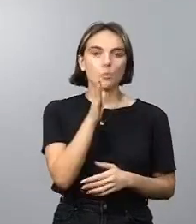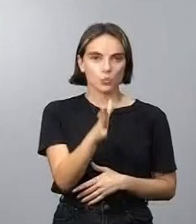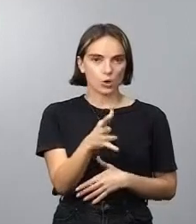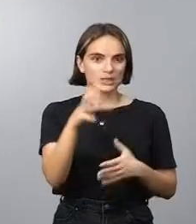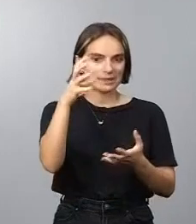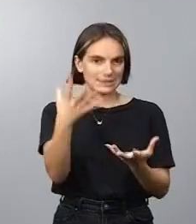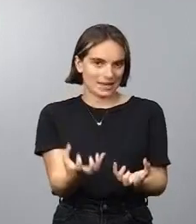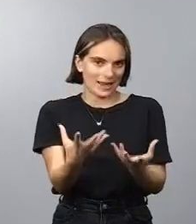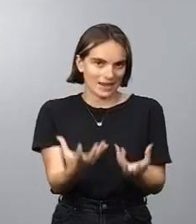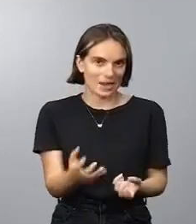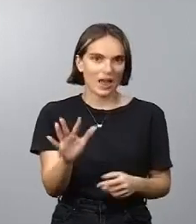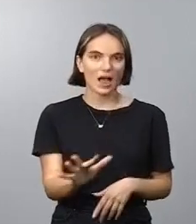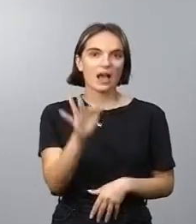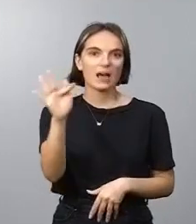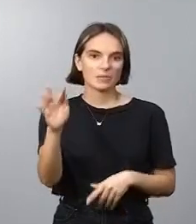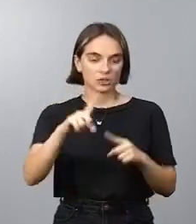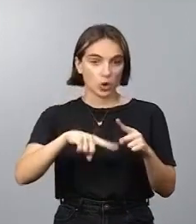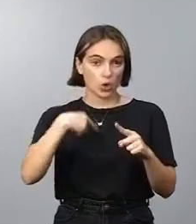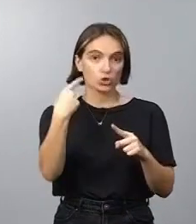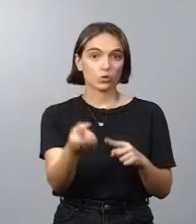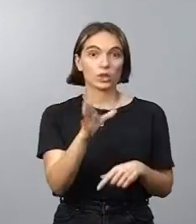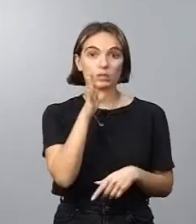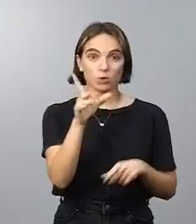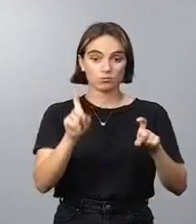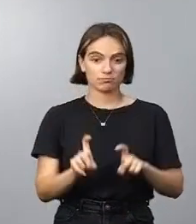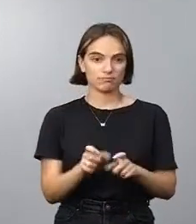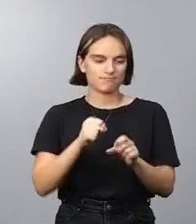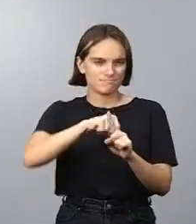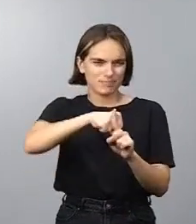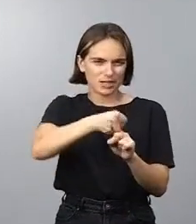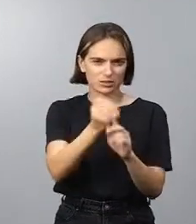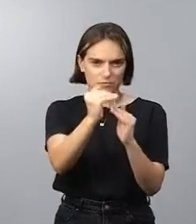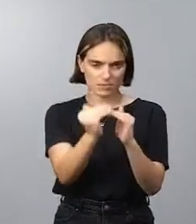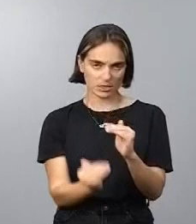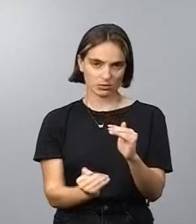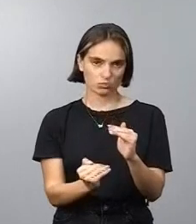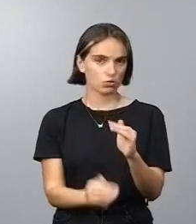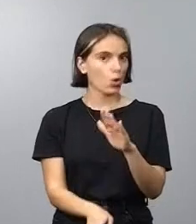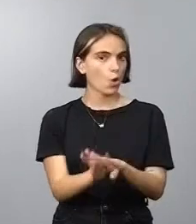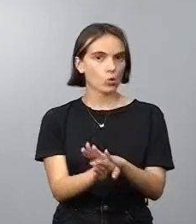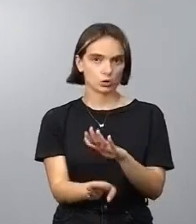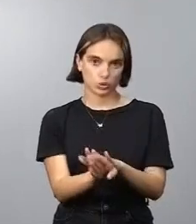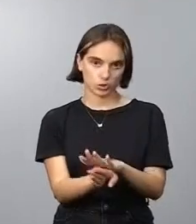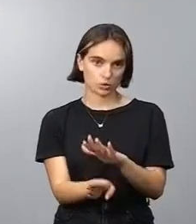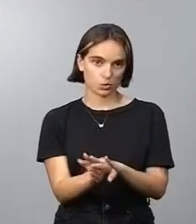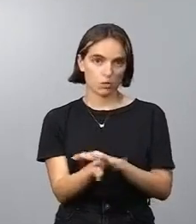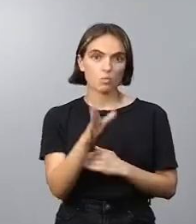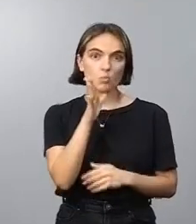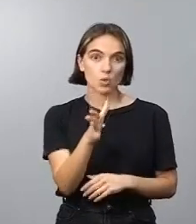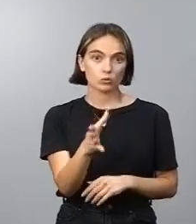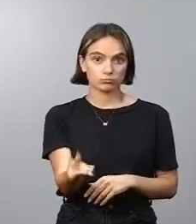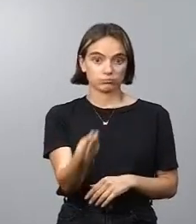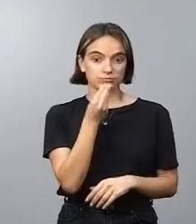consecuencias, apesar de haber disminuído a presión, continuan existindo en relación con o alza dos precios dos